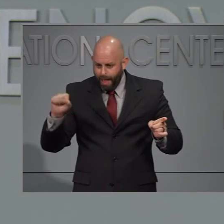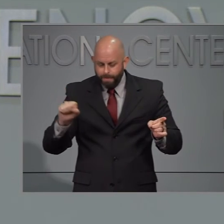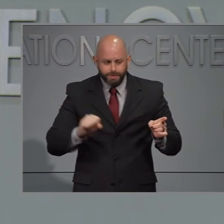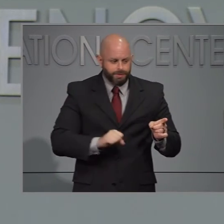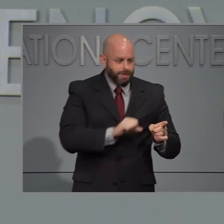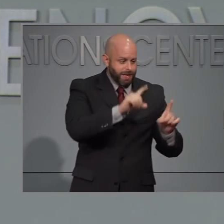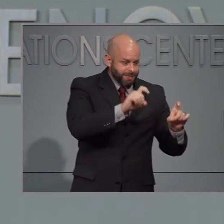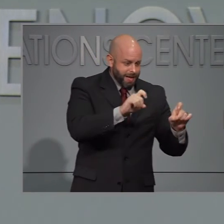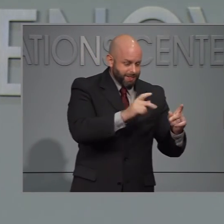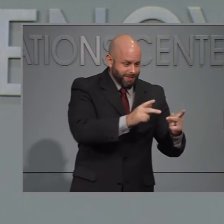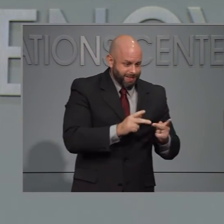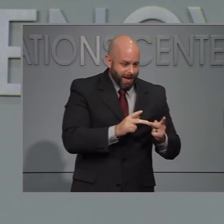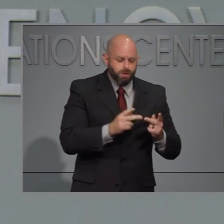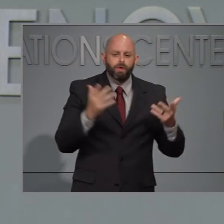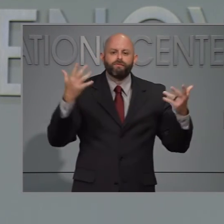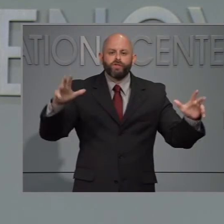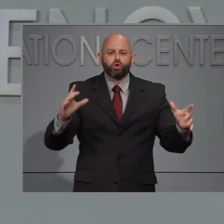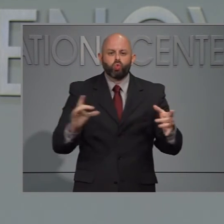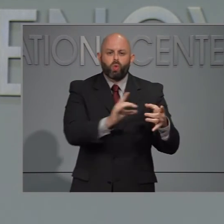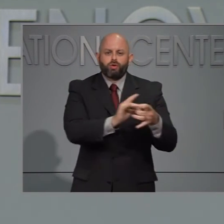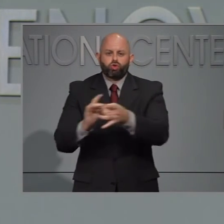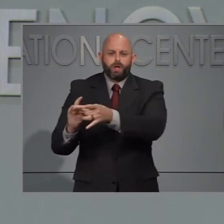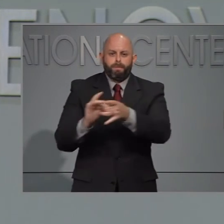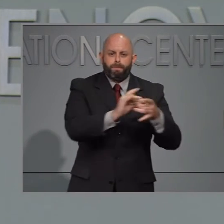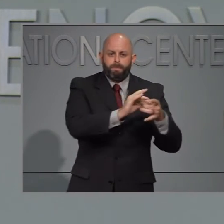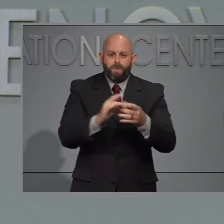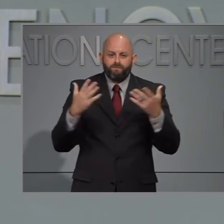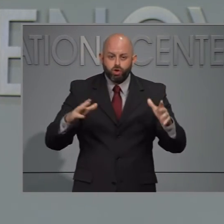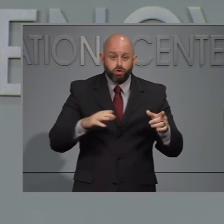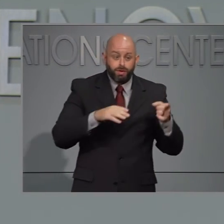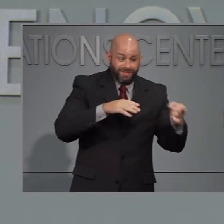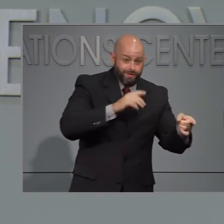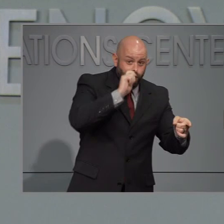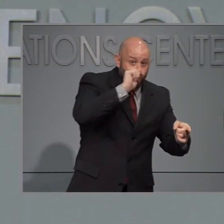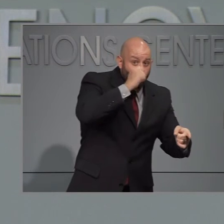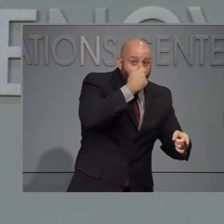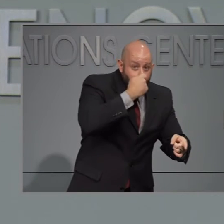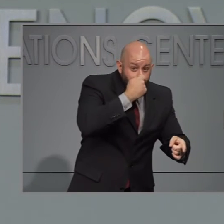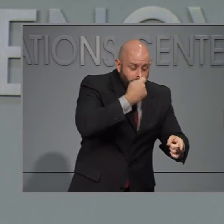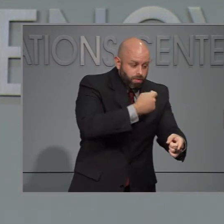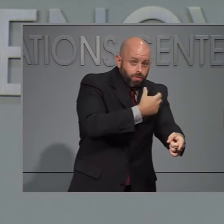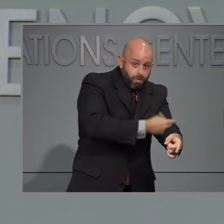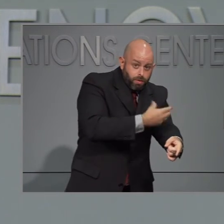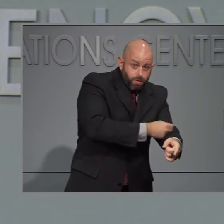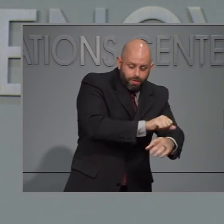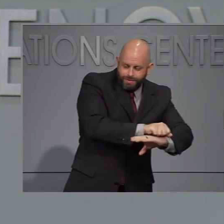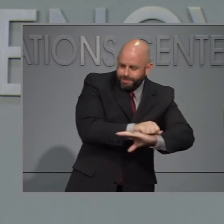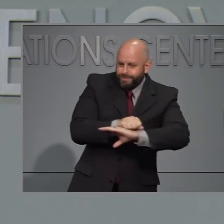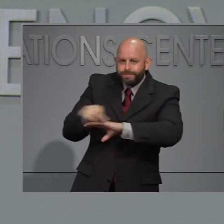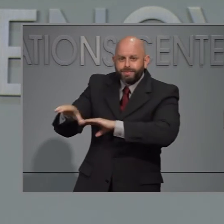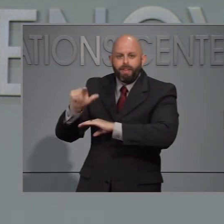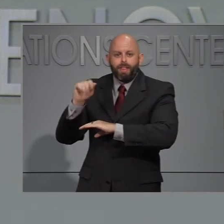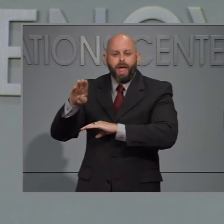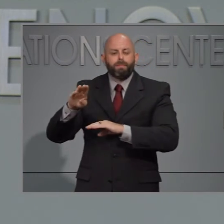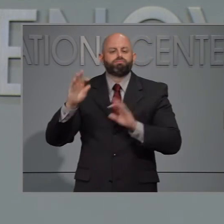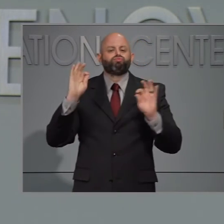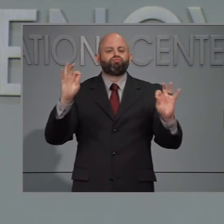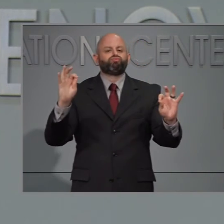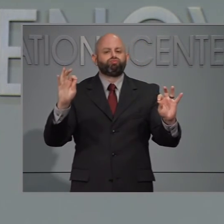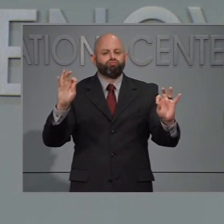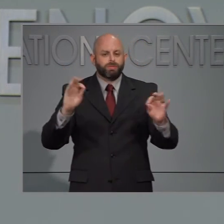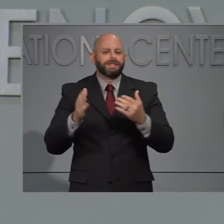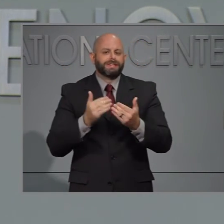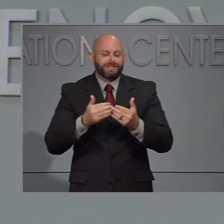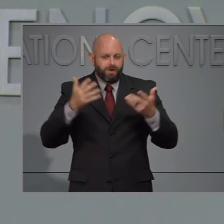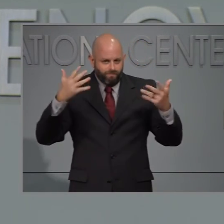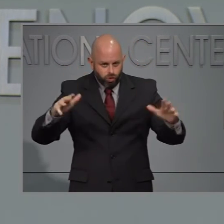los hisopados y en donde tradicionalmente mandan todas sus pruebas a esos laboratorios y tienen una relación